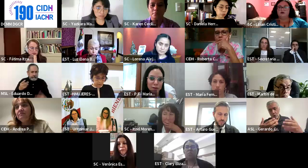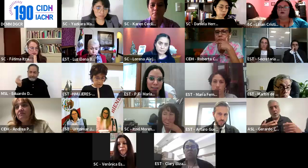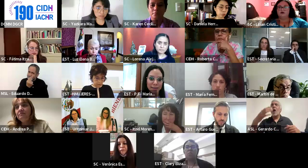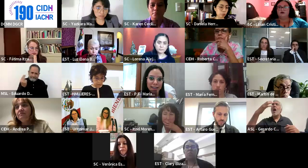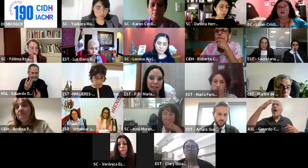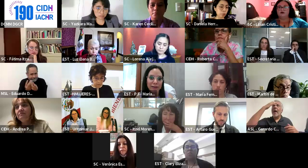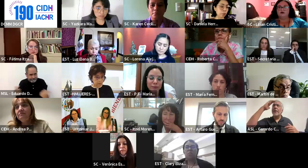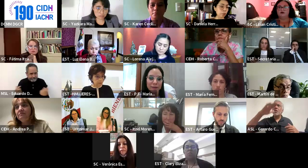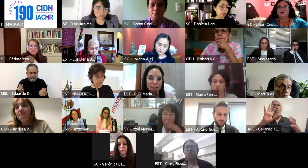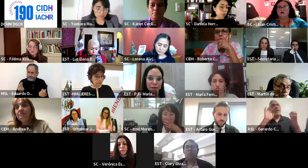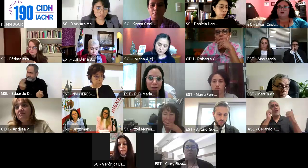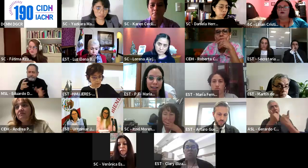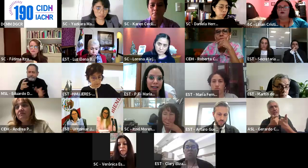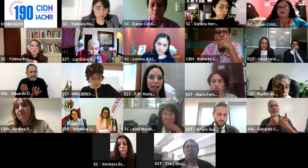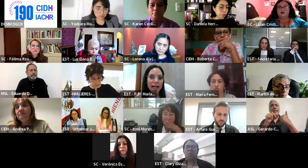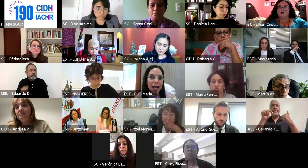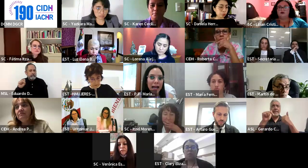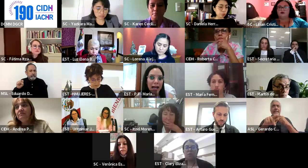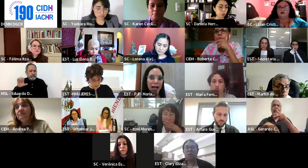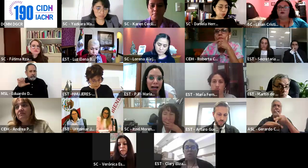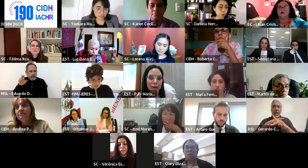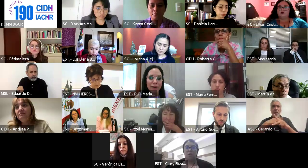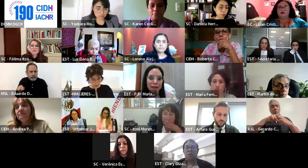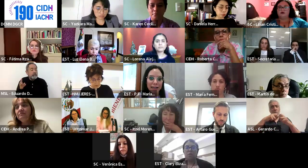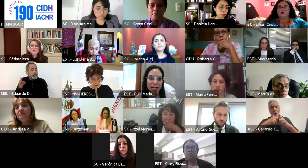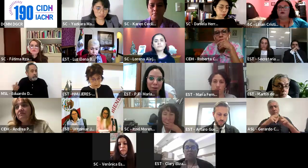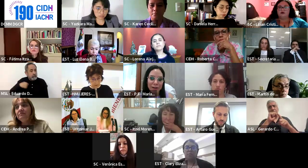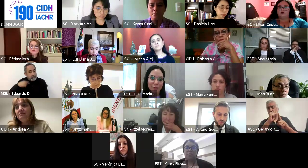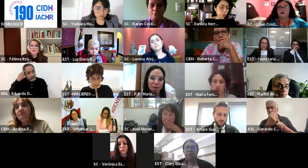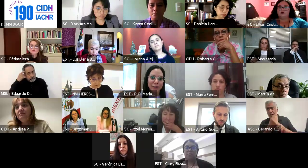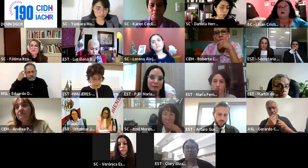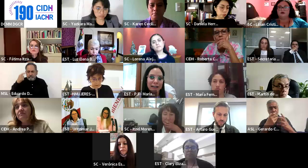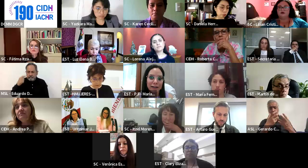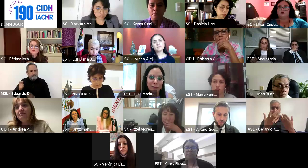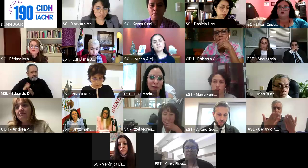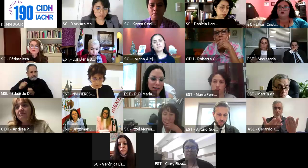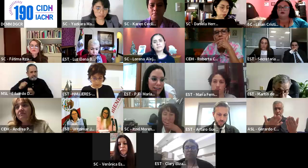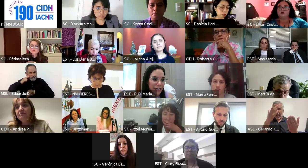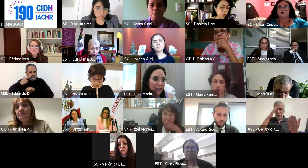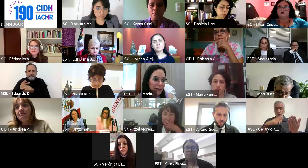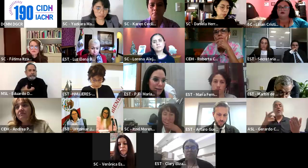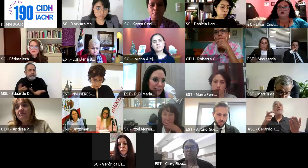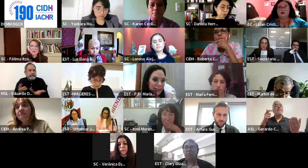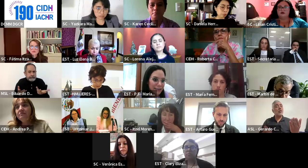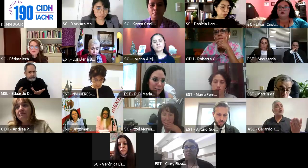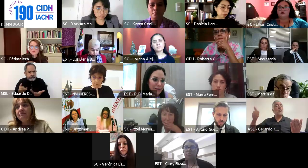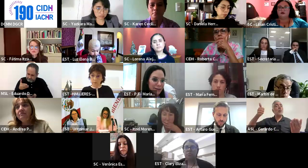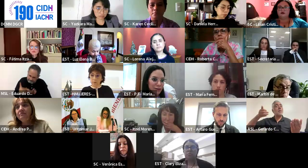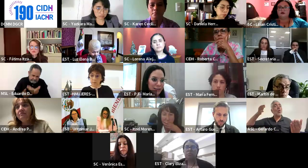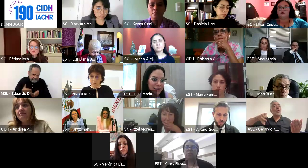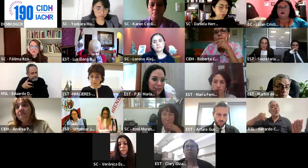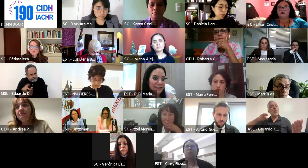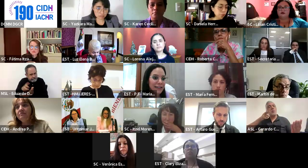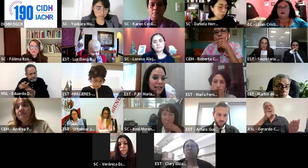problemática nos plantea, la Suprema Corte le ha correspondido la responsabilidad de avanzar a través